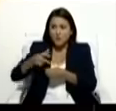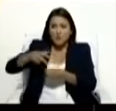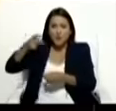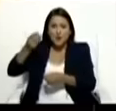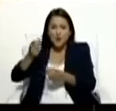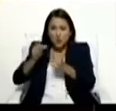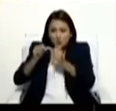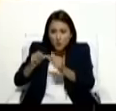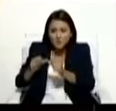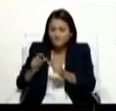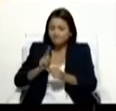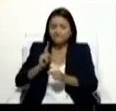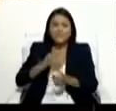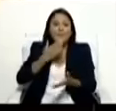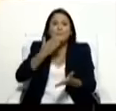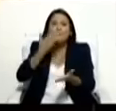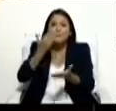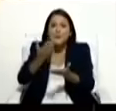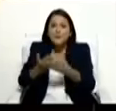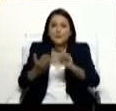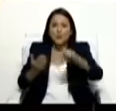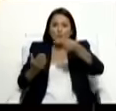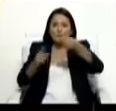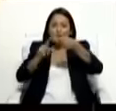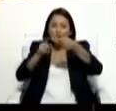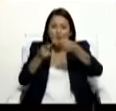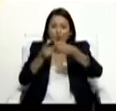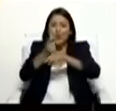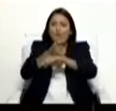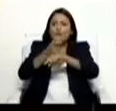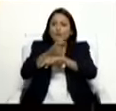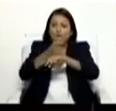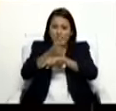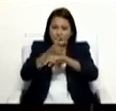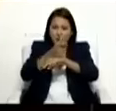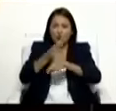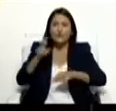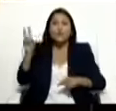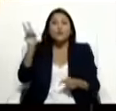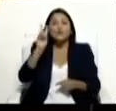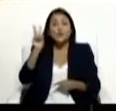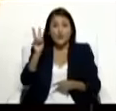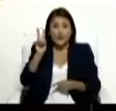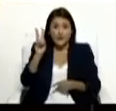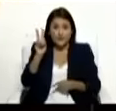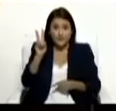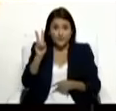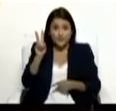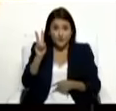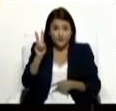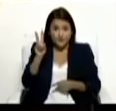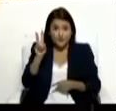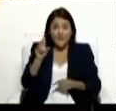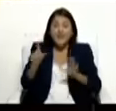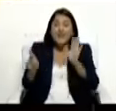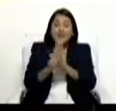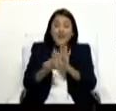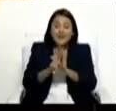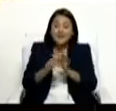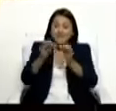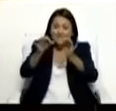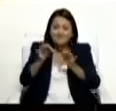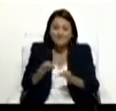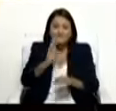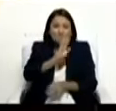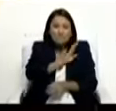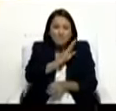el permiso del gobierno de la República Bolivariana de Venezuela, que es el legítimo propietario